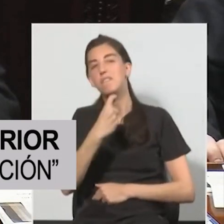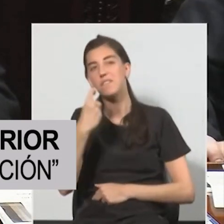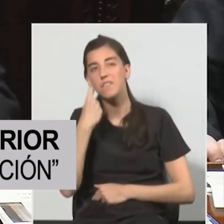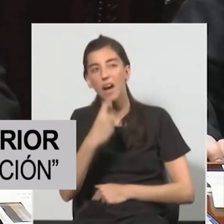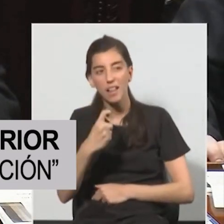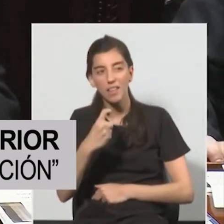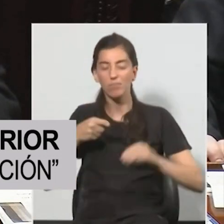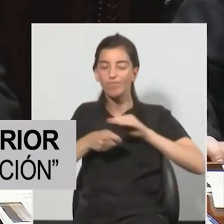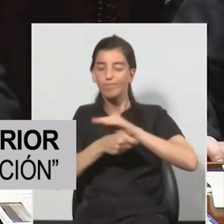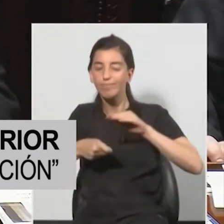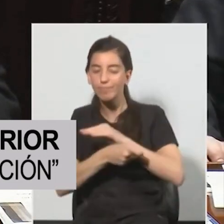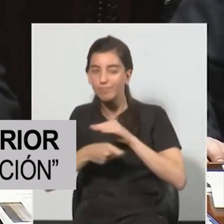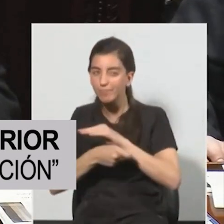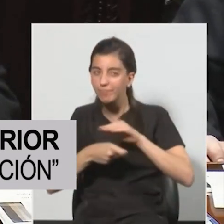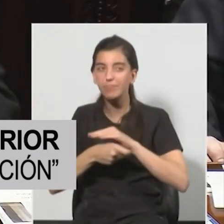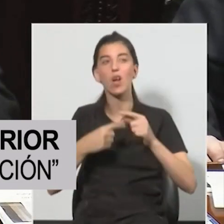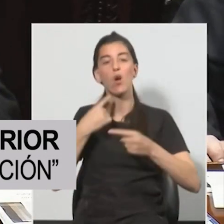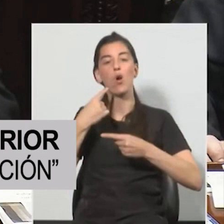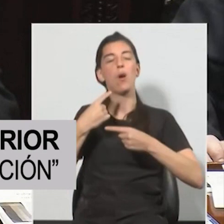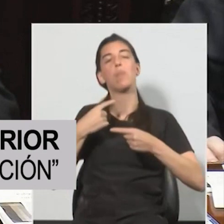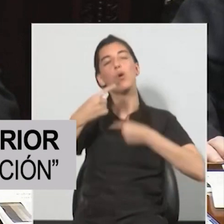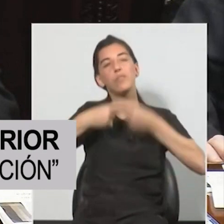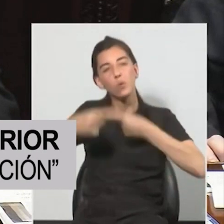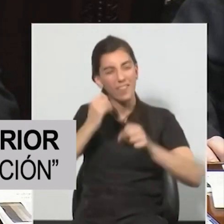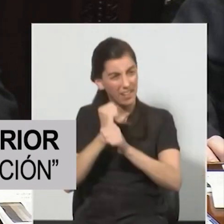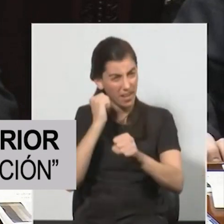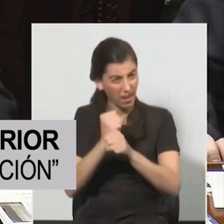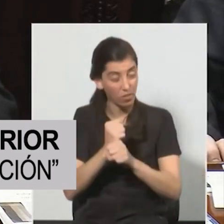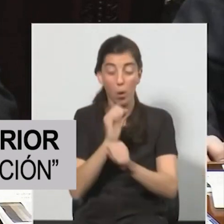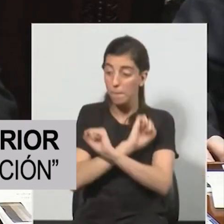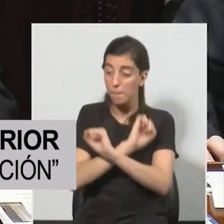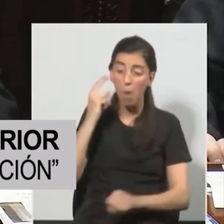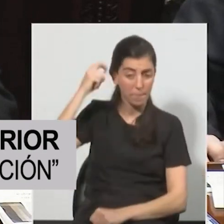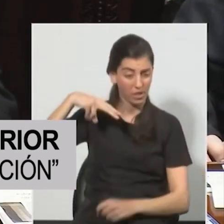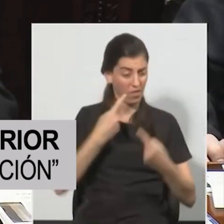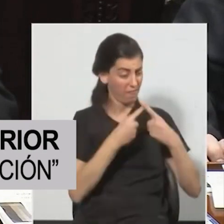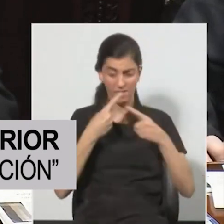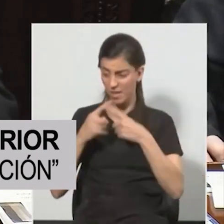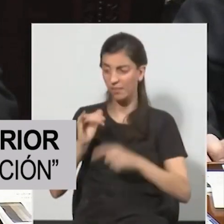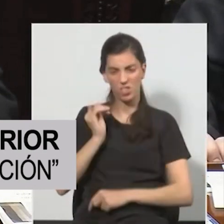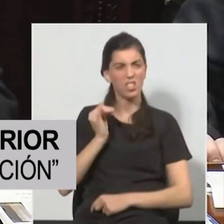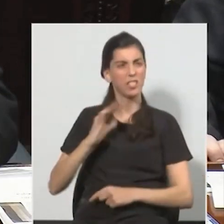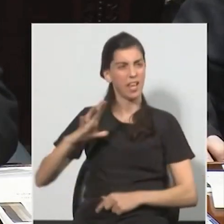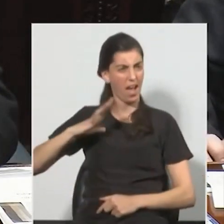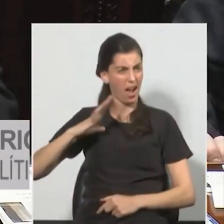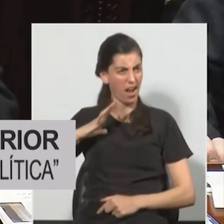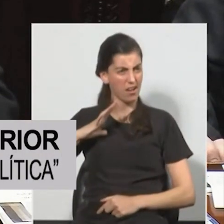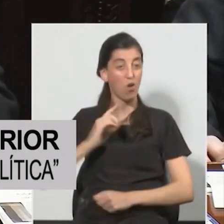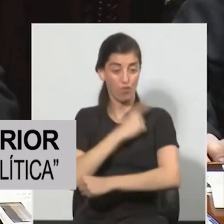el narcotráfico. Podremos tener discrepancias entre nosotros, y las tenemos, y